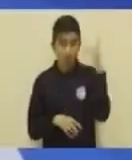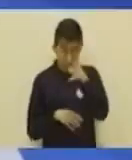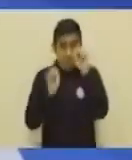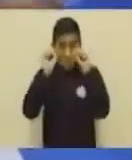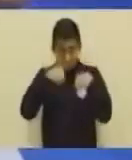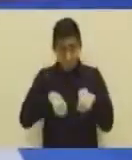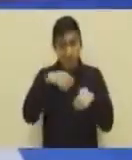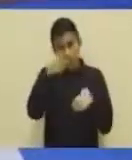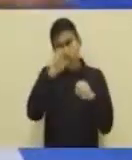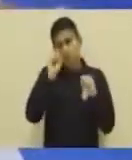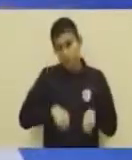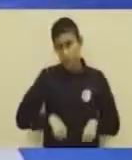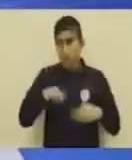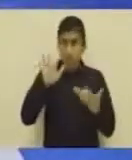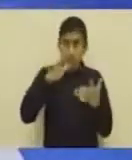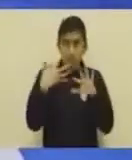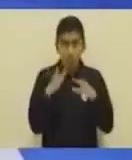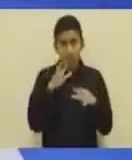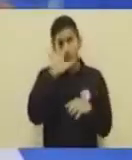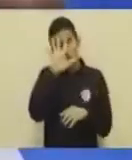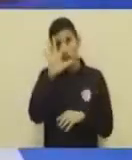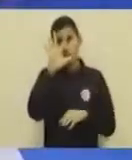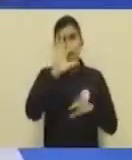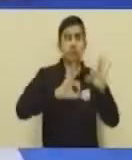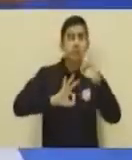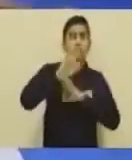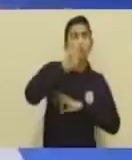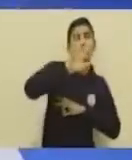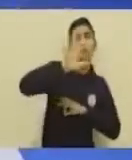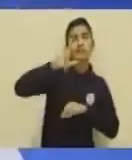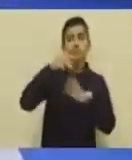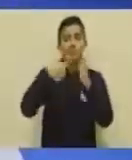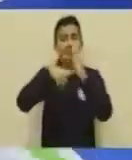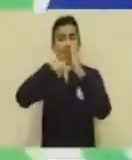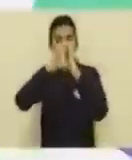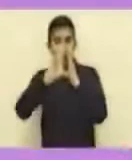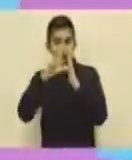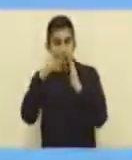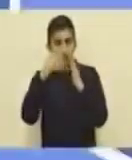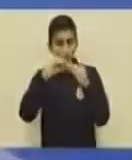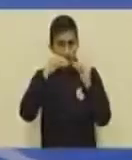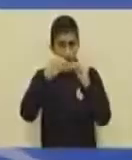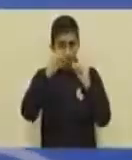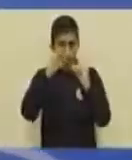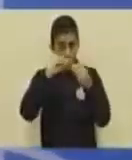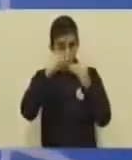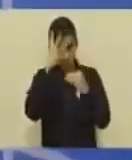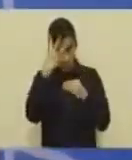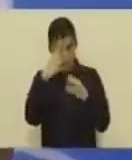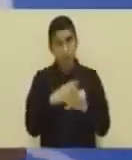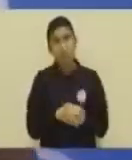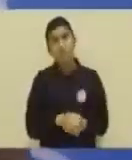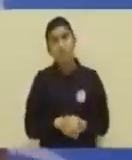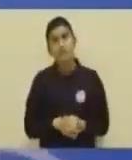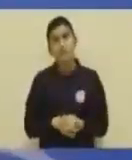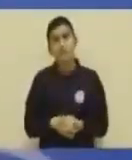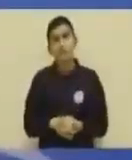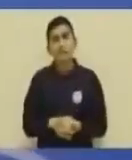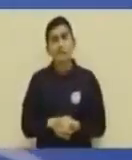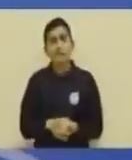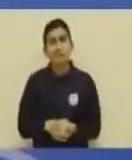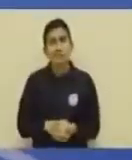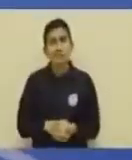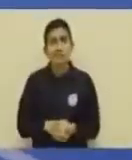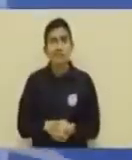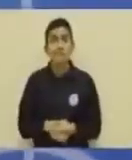Si puedes, realiza series de 25 repeticiones. Ejercicio número 4. El ejercicio número 4 lo